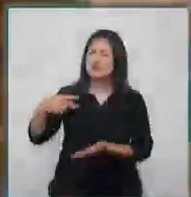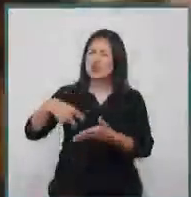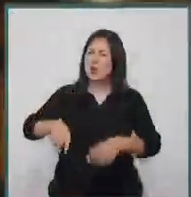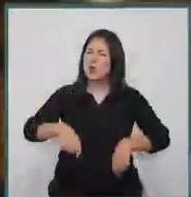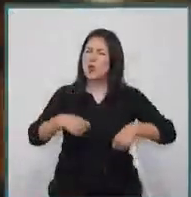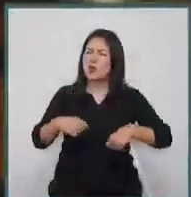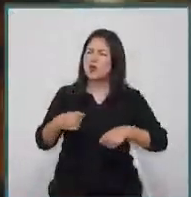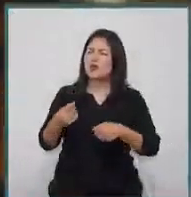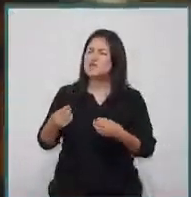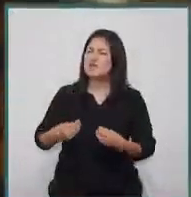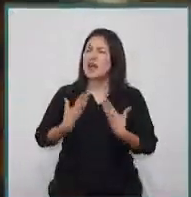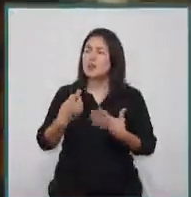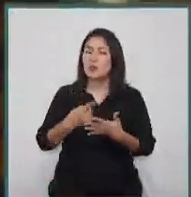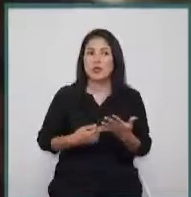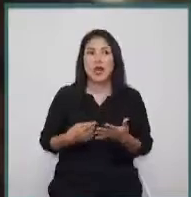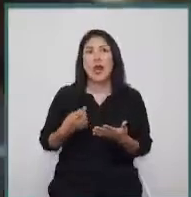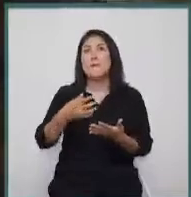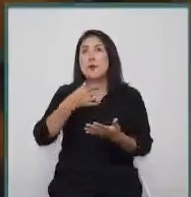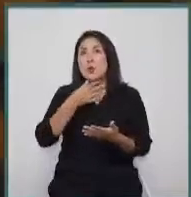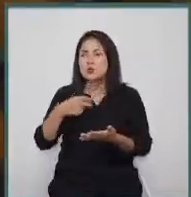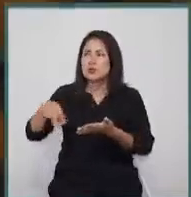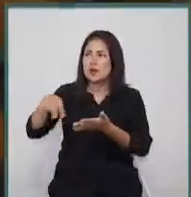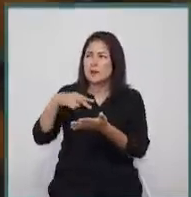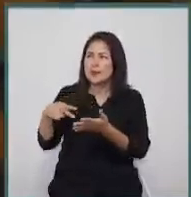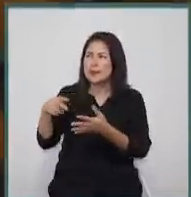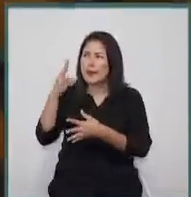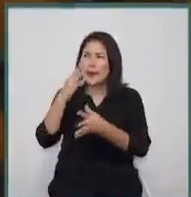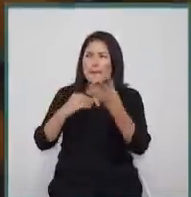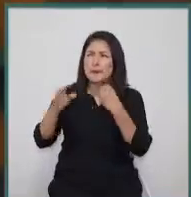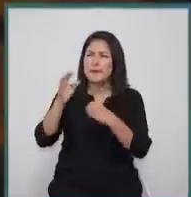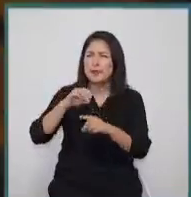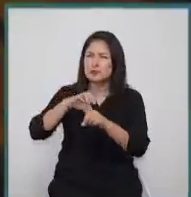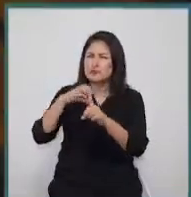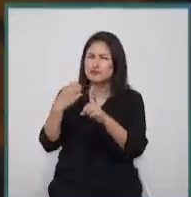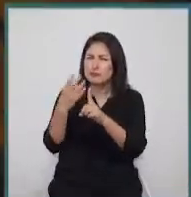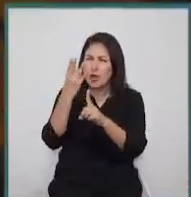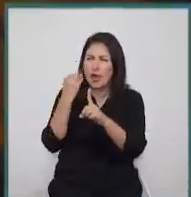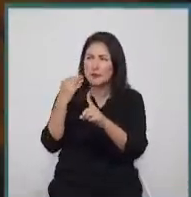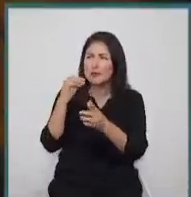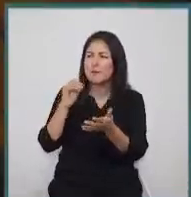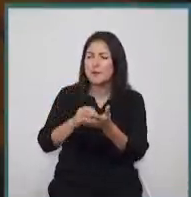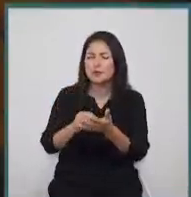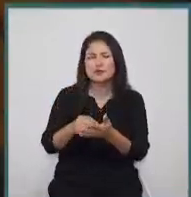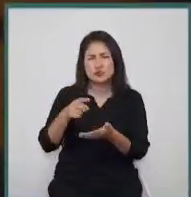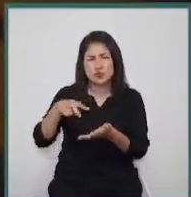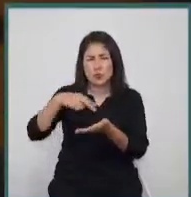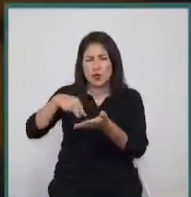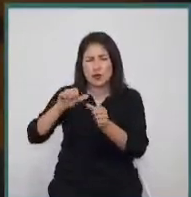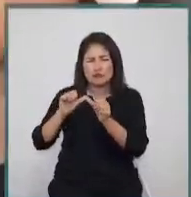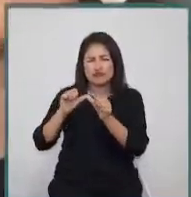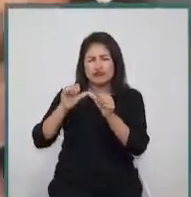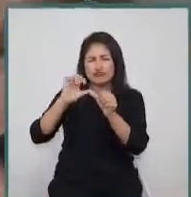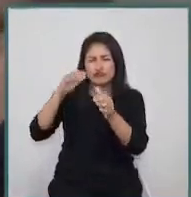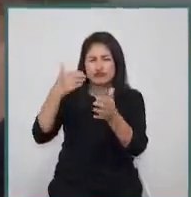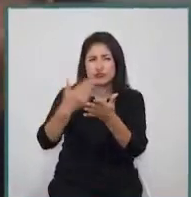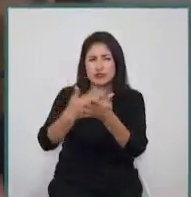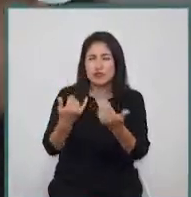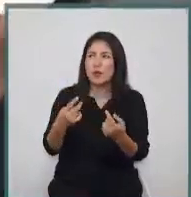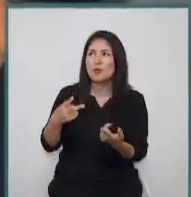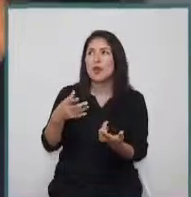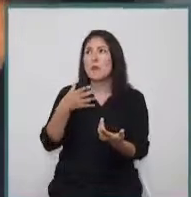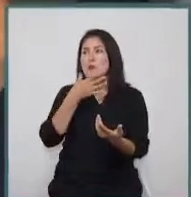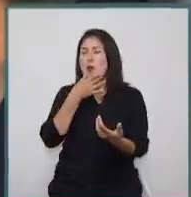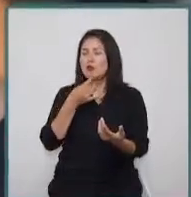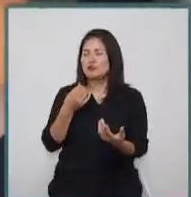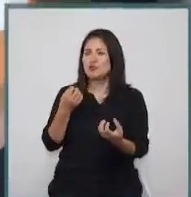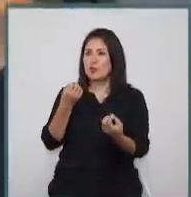¿Qué es lo que te animó a danzar Wailers? Aprender más de las danzas, aprender más de nuestra cultura, ¿no? ¿Por qué lo sigues